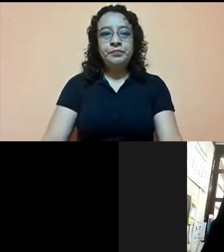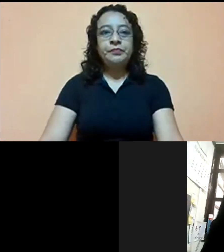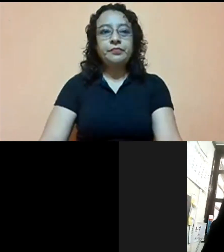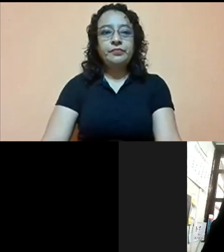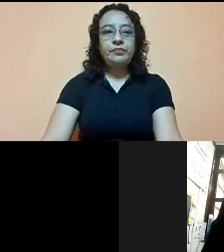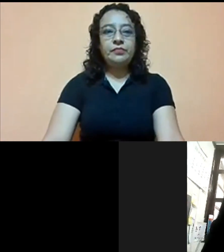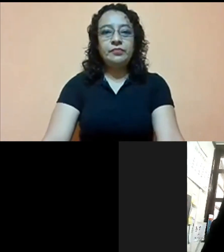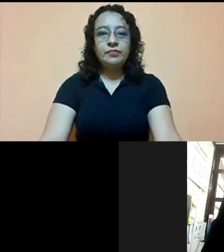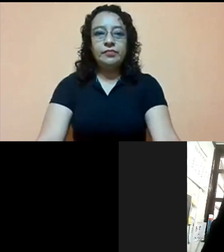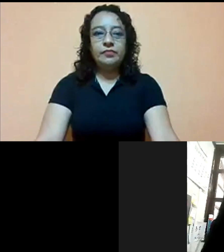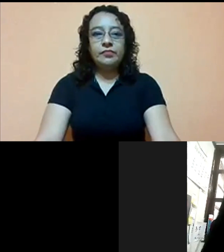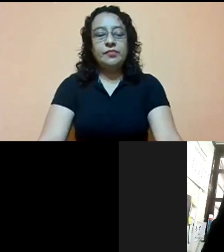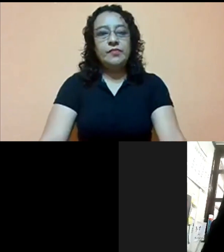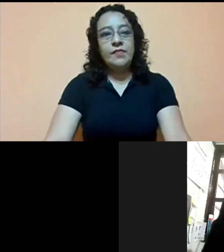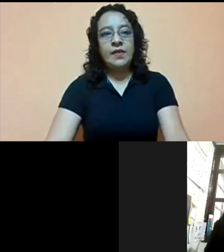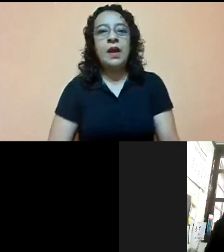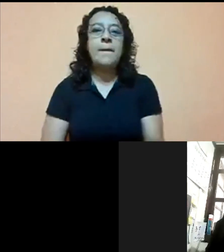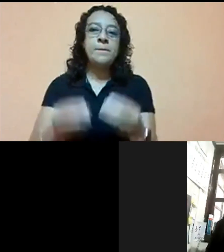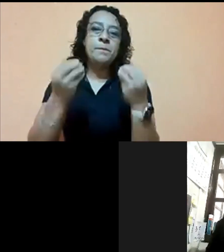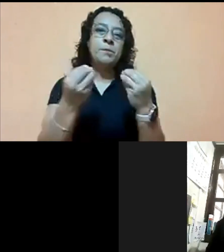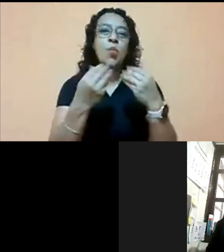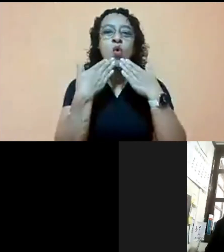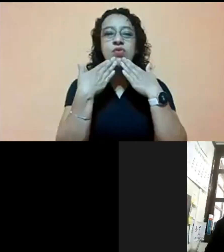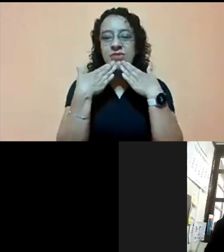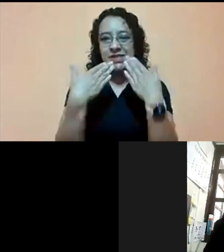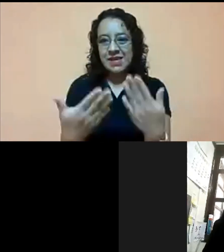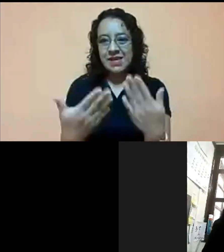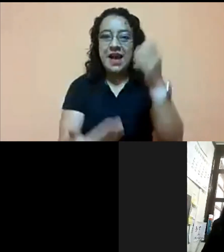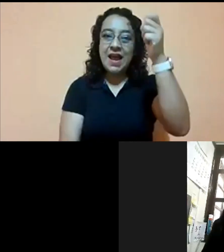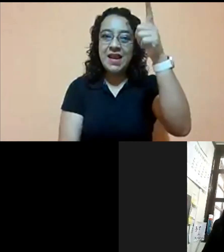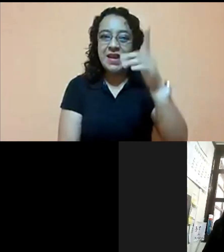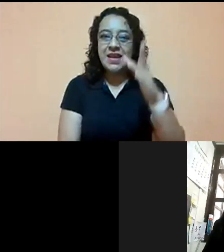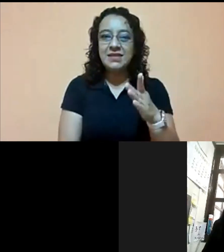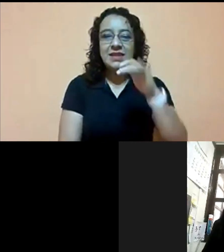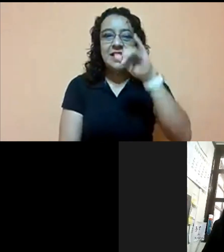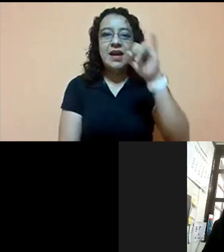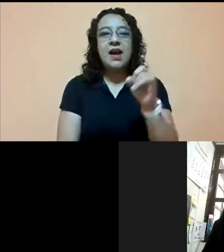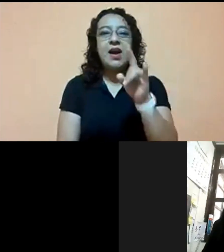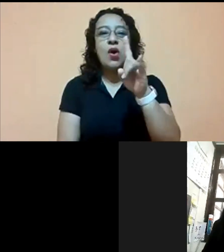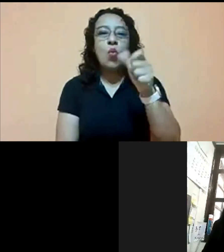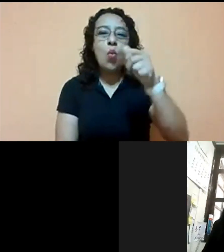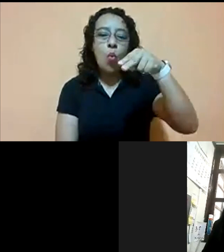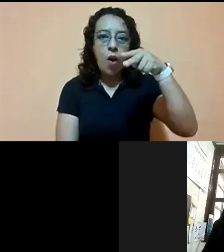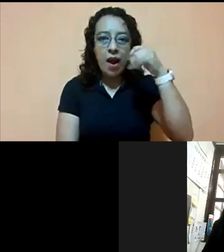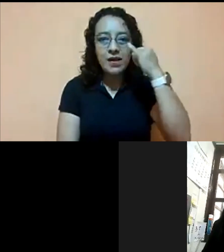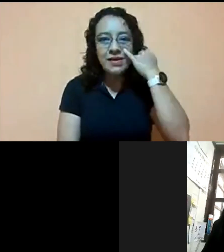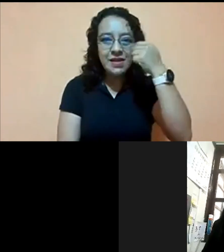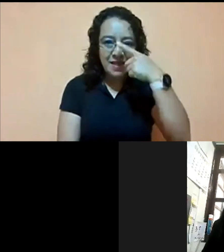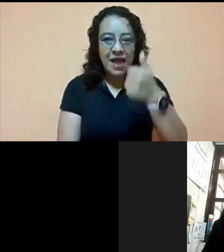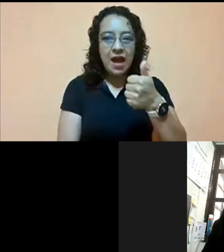Muchas gracias, licenciada Juanita. Estamos muy contentos entonces, como lo comentábamos anteriormente,